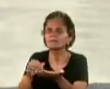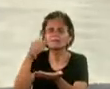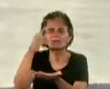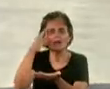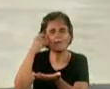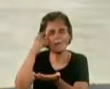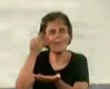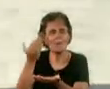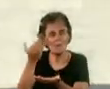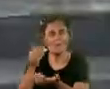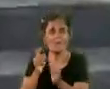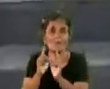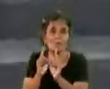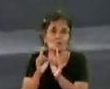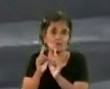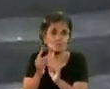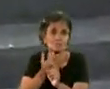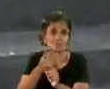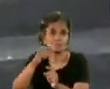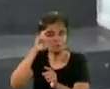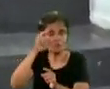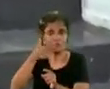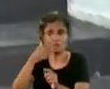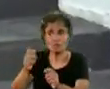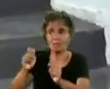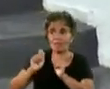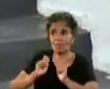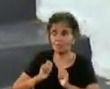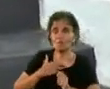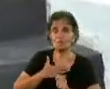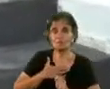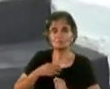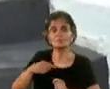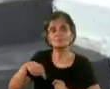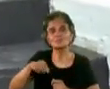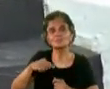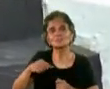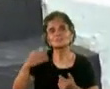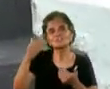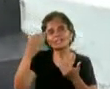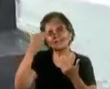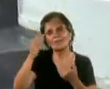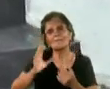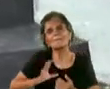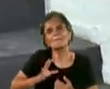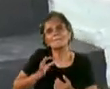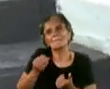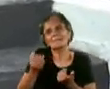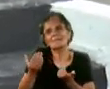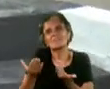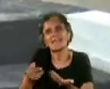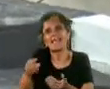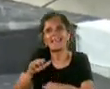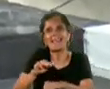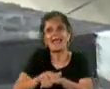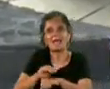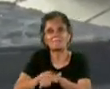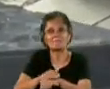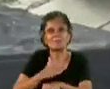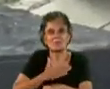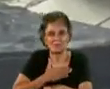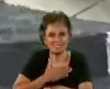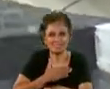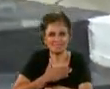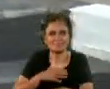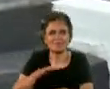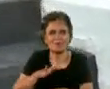Jalí Funes, realmente en un acto muy desinteresado y por eso lo hemos premiado como amigo de la Quinta Brigada Aérea. Las puertas de la Quinta Brigada siempre están abiertas para toda la